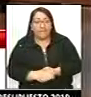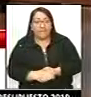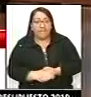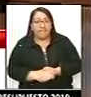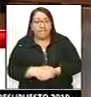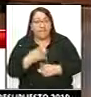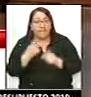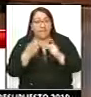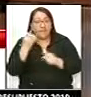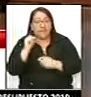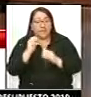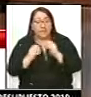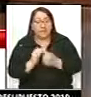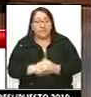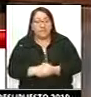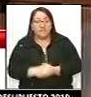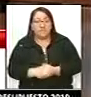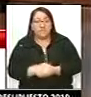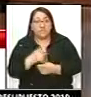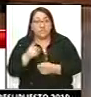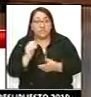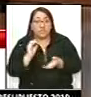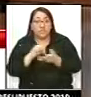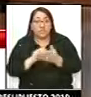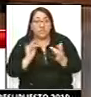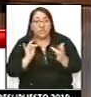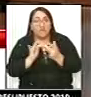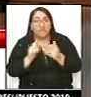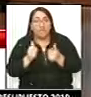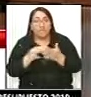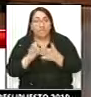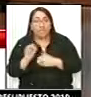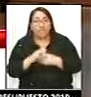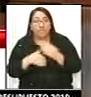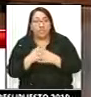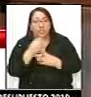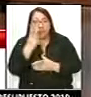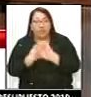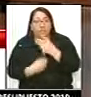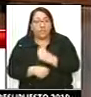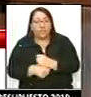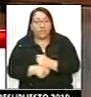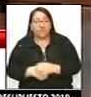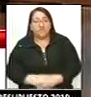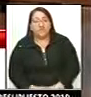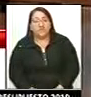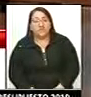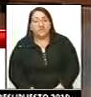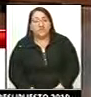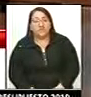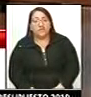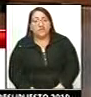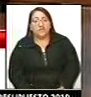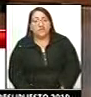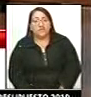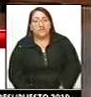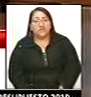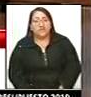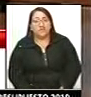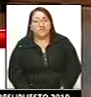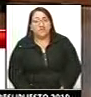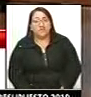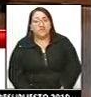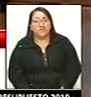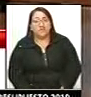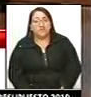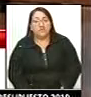algunas ideas solución. Una de ellas es establecer vínculos de calidad basados en la confianza y la seguridad, lo que decía el